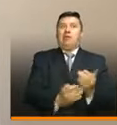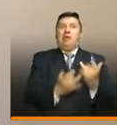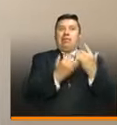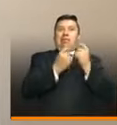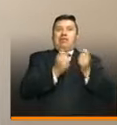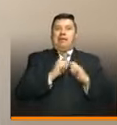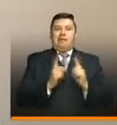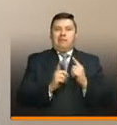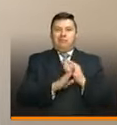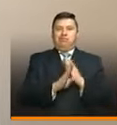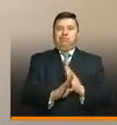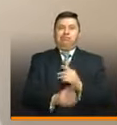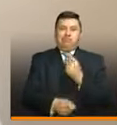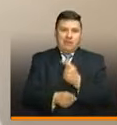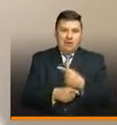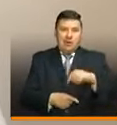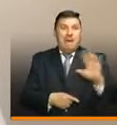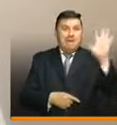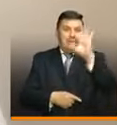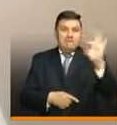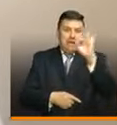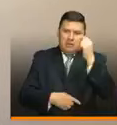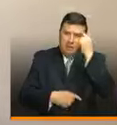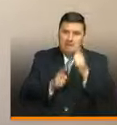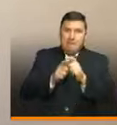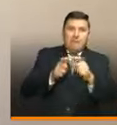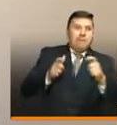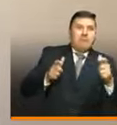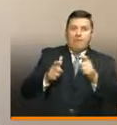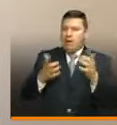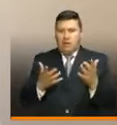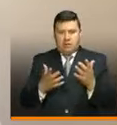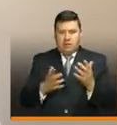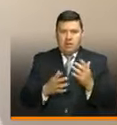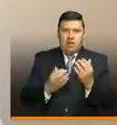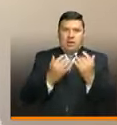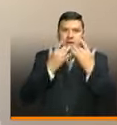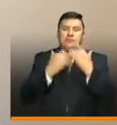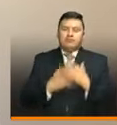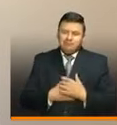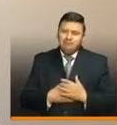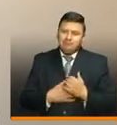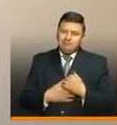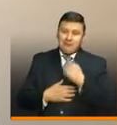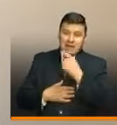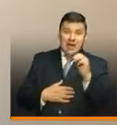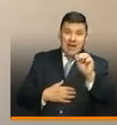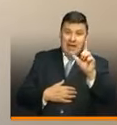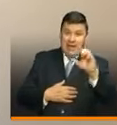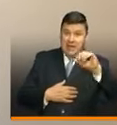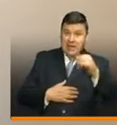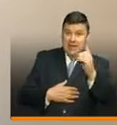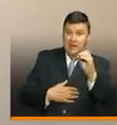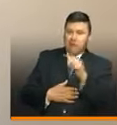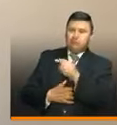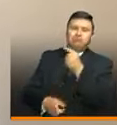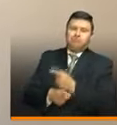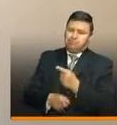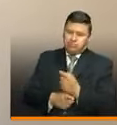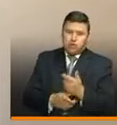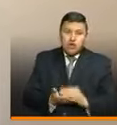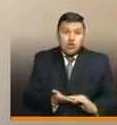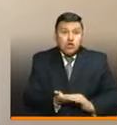sin duda, que la epidemia crezca o que la epidemia genere mayores contagios. Lo que dijo Alejandro es cierto. Todas